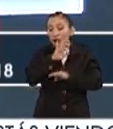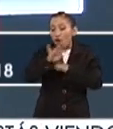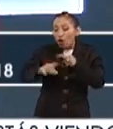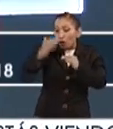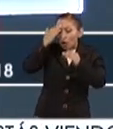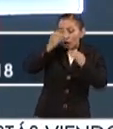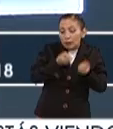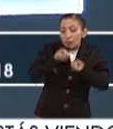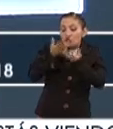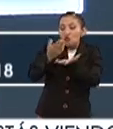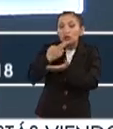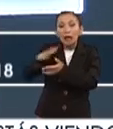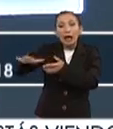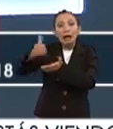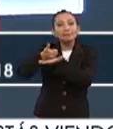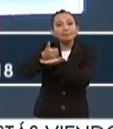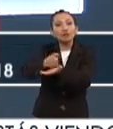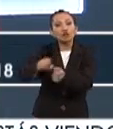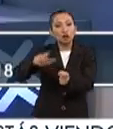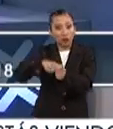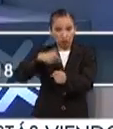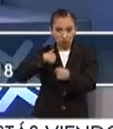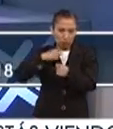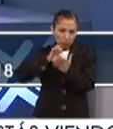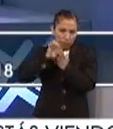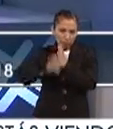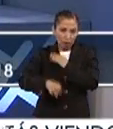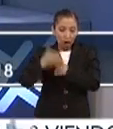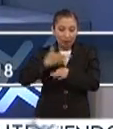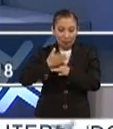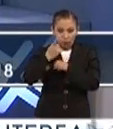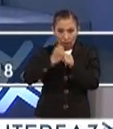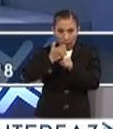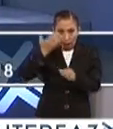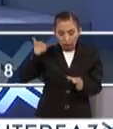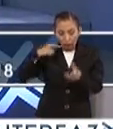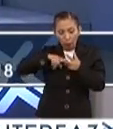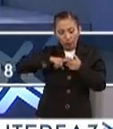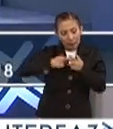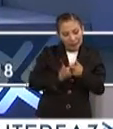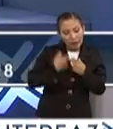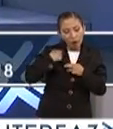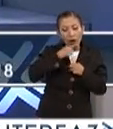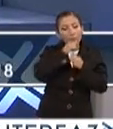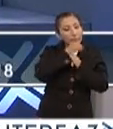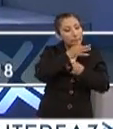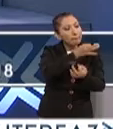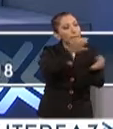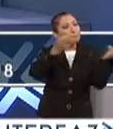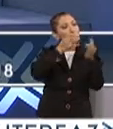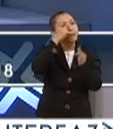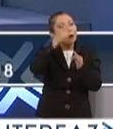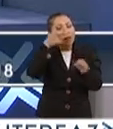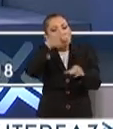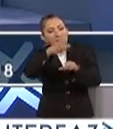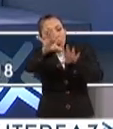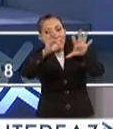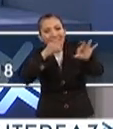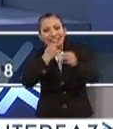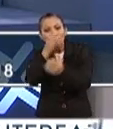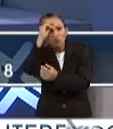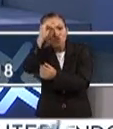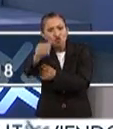este conocimiento aplicarlo a la sociedad. Y en mi caso, por ejemplo, ahorita el año pasado empecé una campaña para poder detectar a más